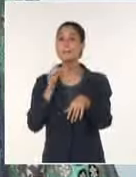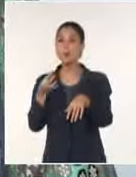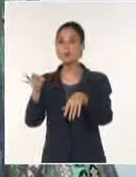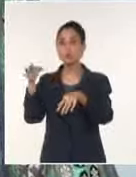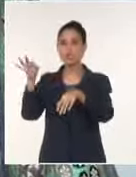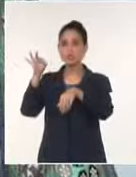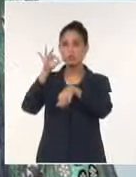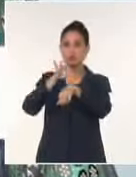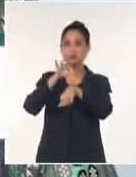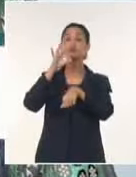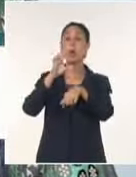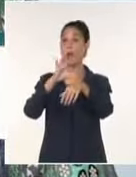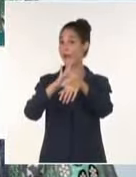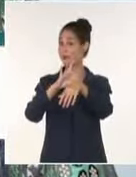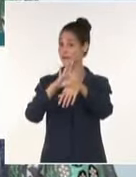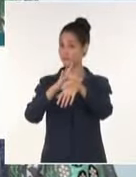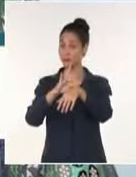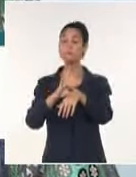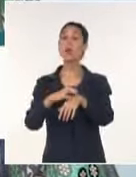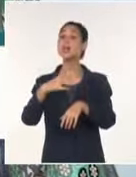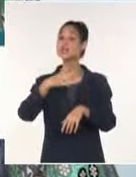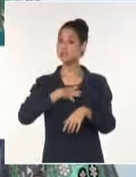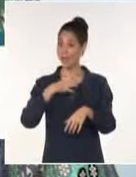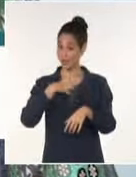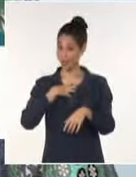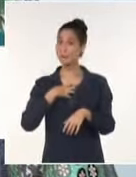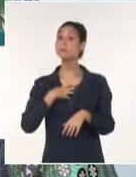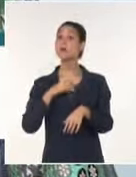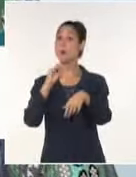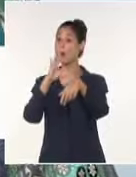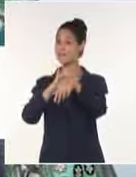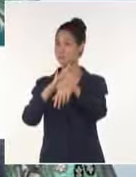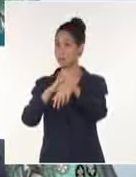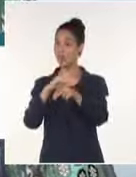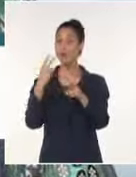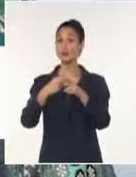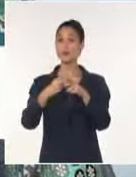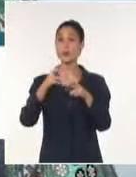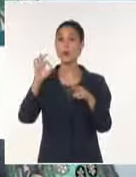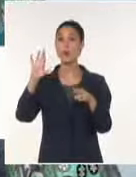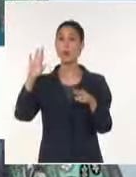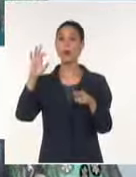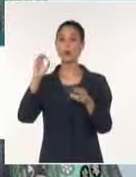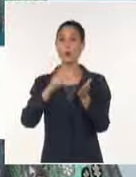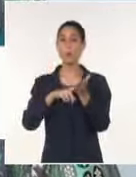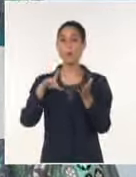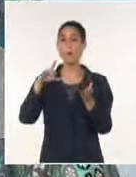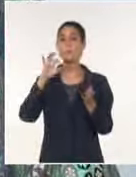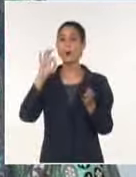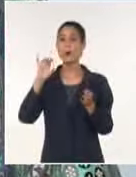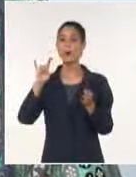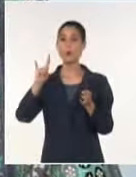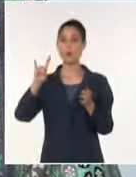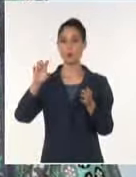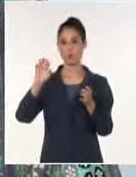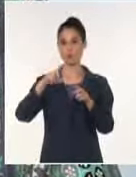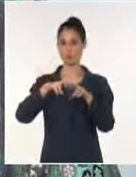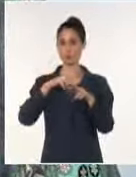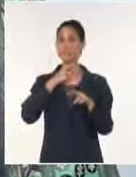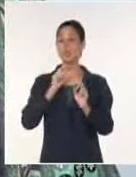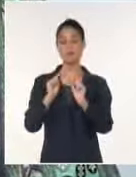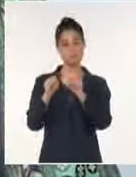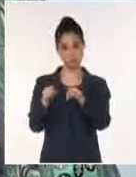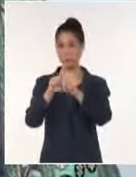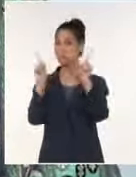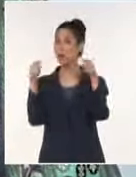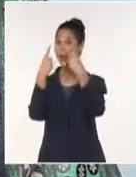oropouche. Hay presencia de casos de oropouche en todas las provincias del país. Por lo tanto, aun cuando